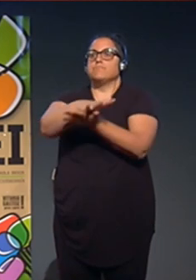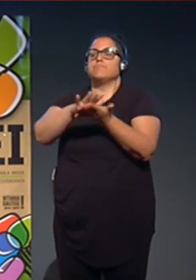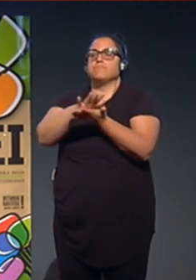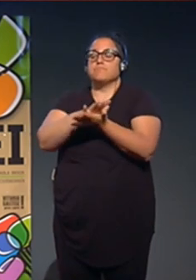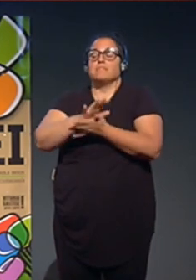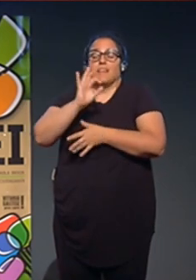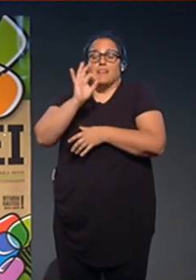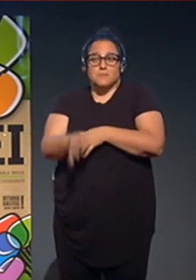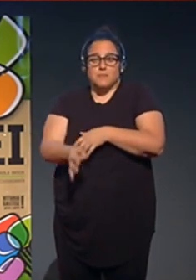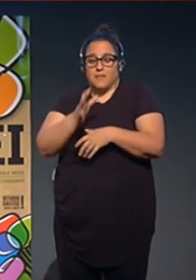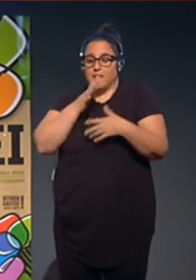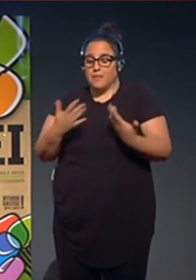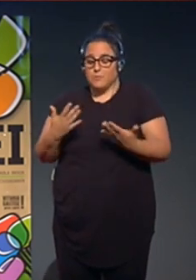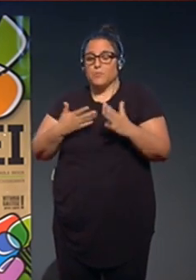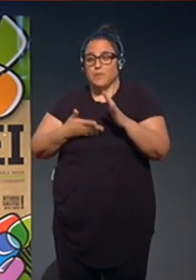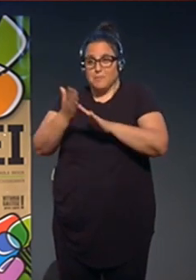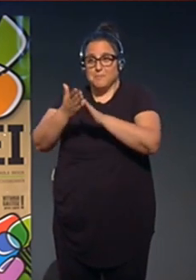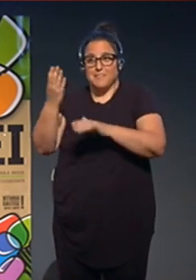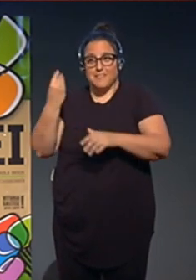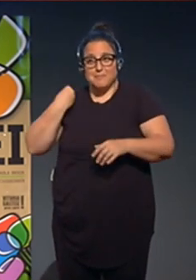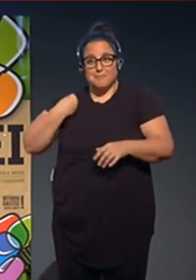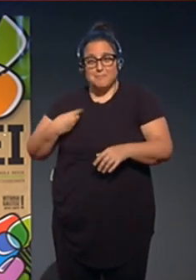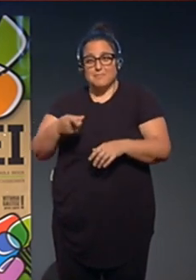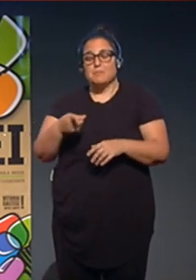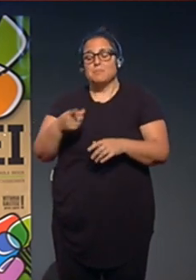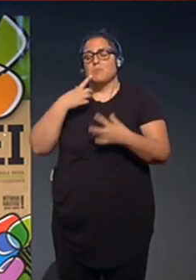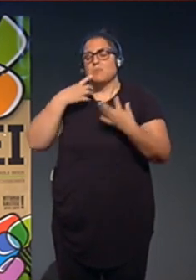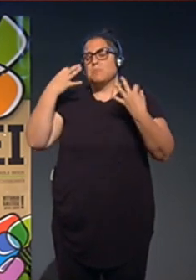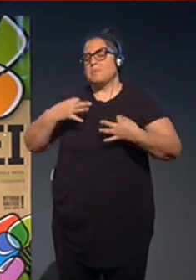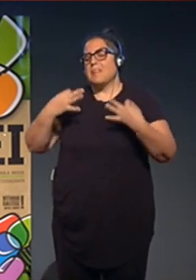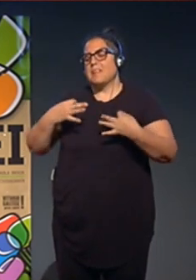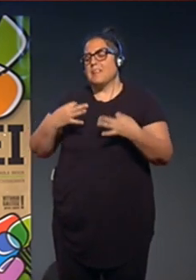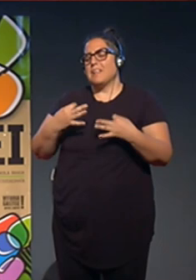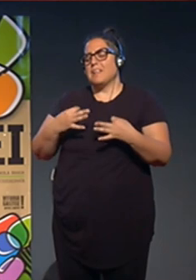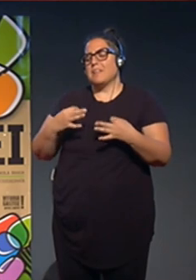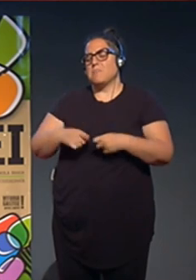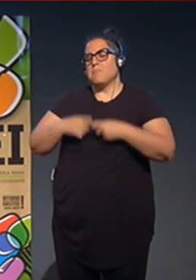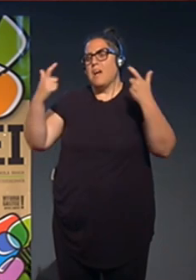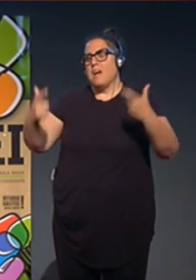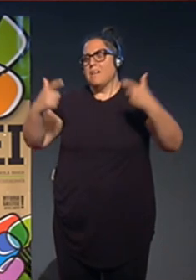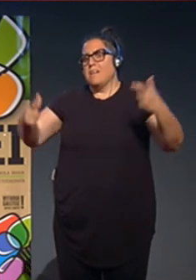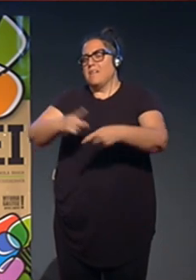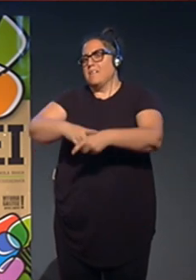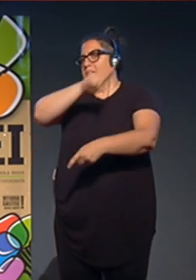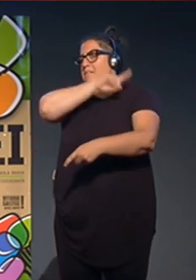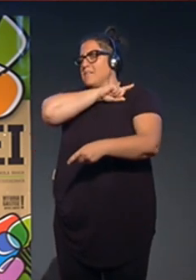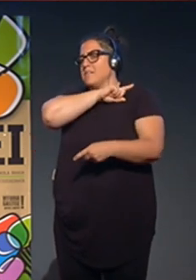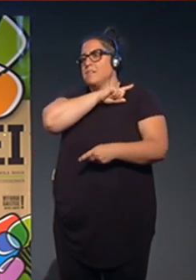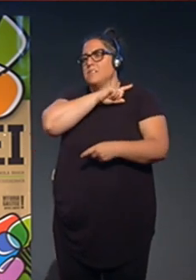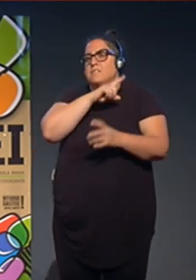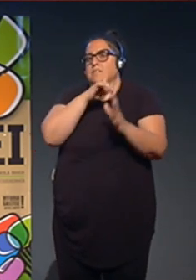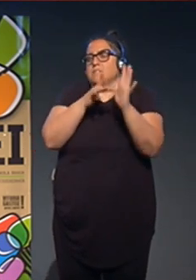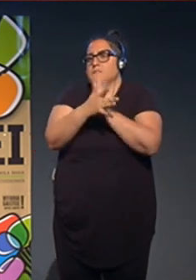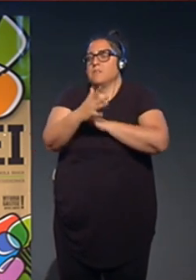donde estamos en estos momentos y además con unos peligros que crecen de manera exponencial y se han quedado atrás